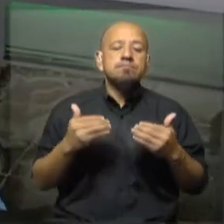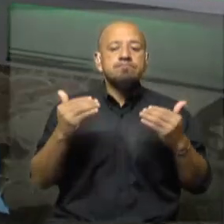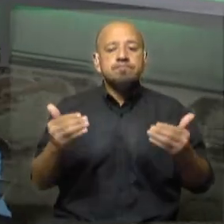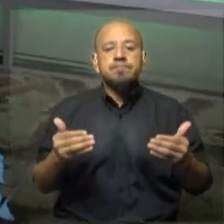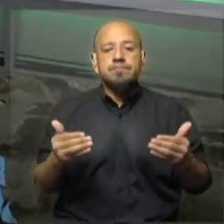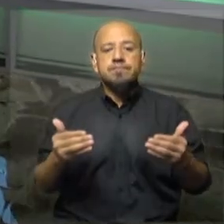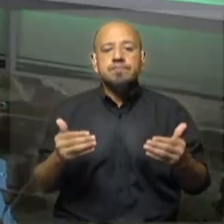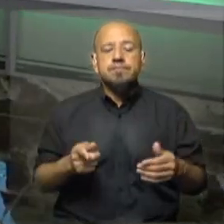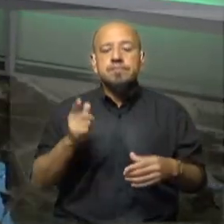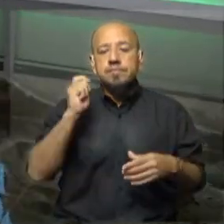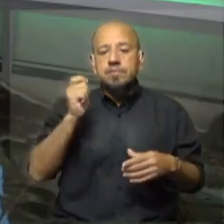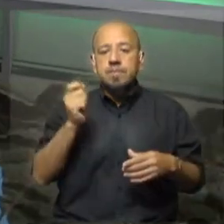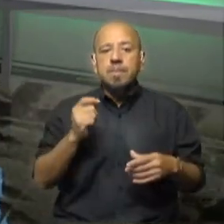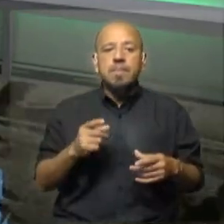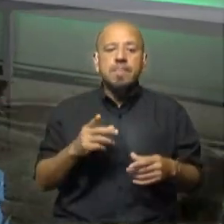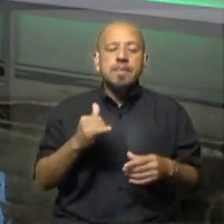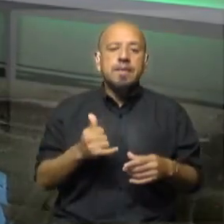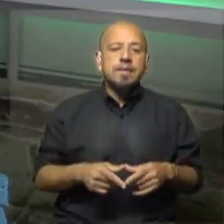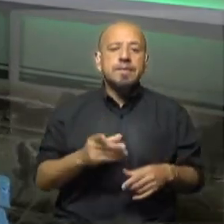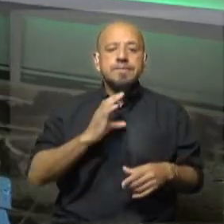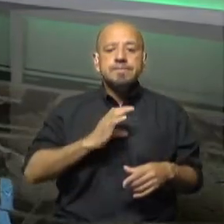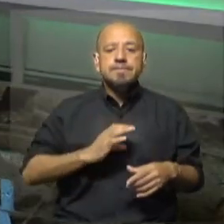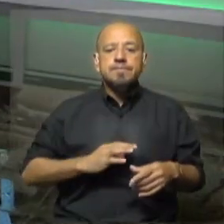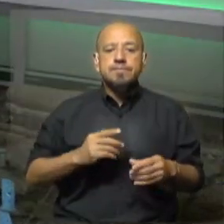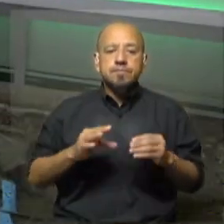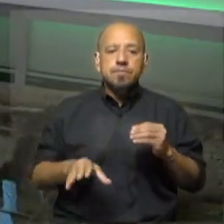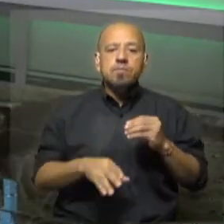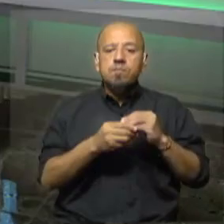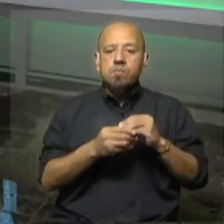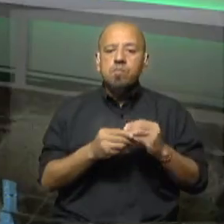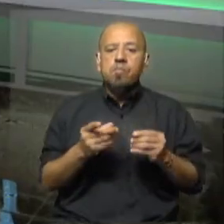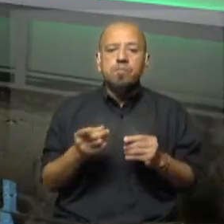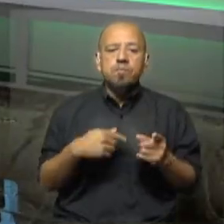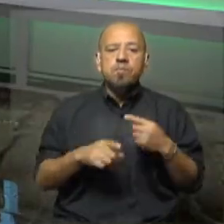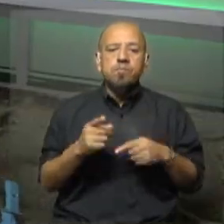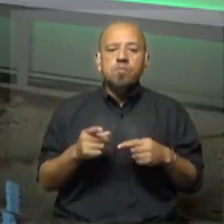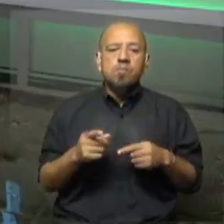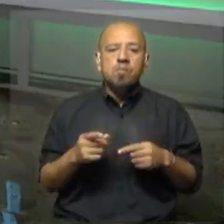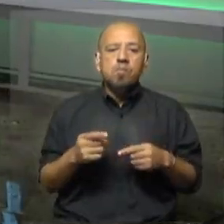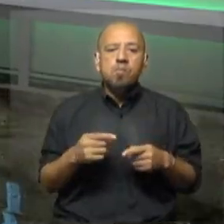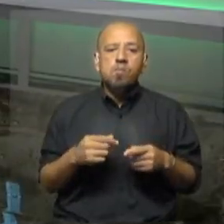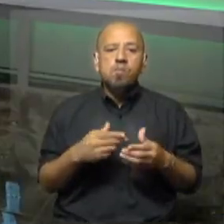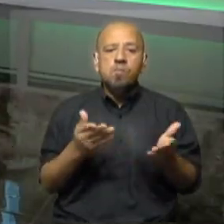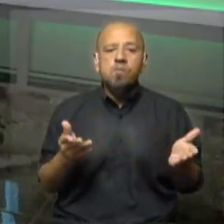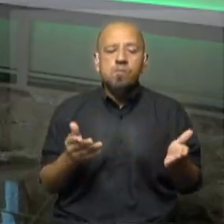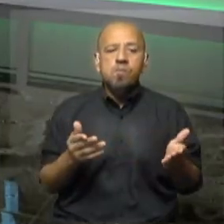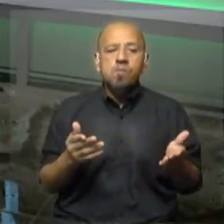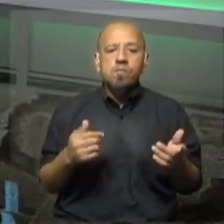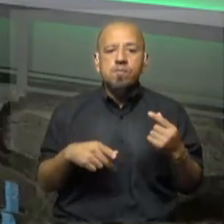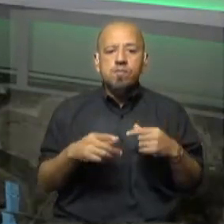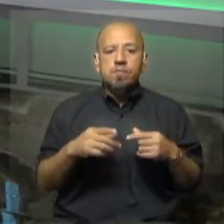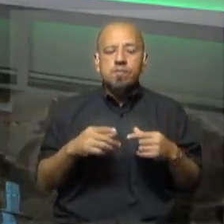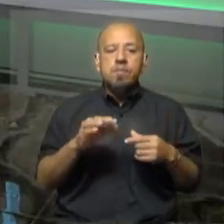la emergencia agropecuaria tiene las características de incluir aún más rubros, además de la ganadería, la lechería,